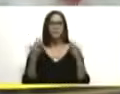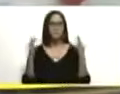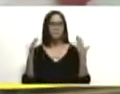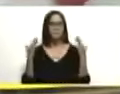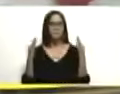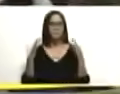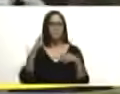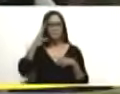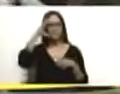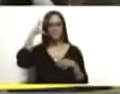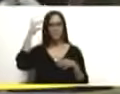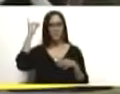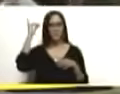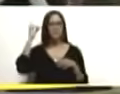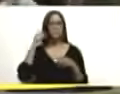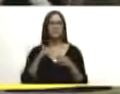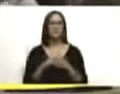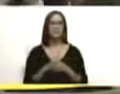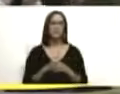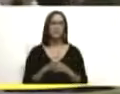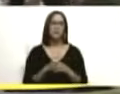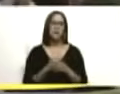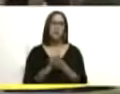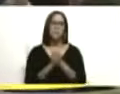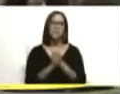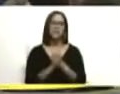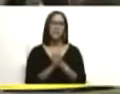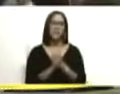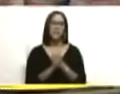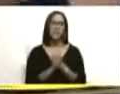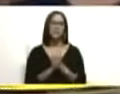Delcy Rodríguez Gómez, compañera.